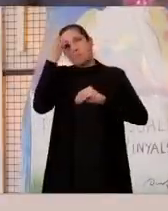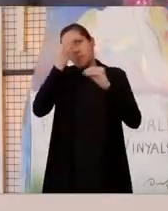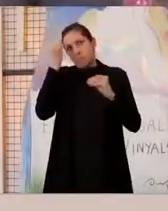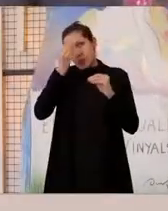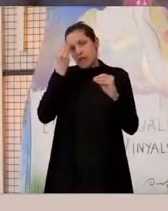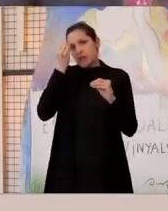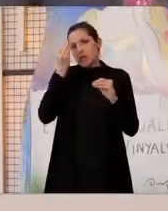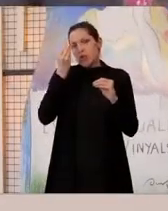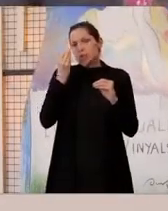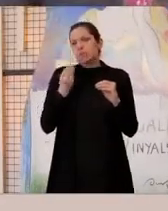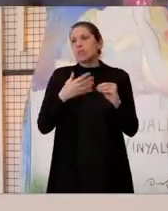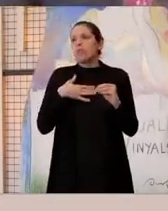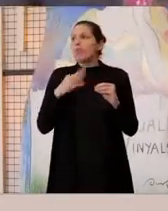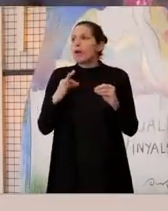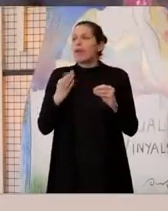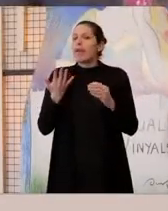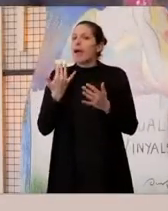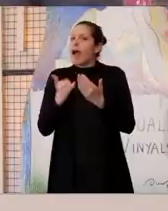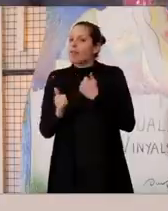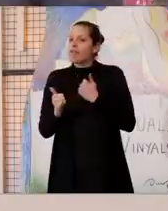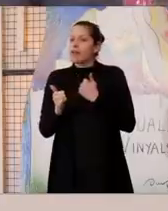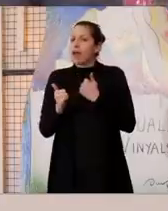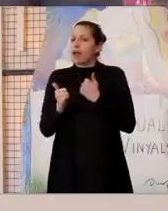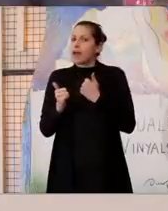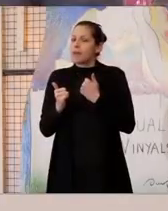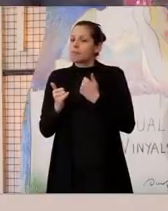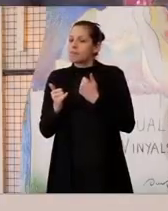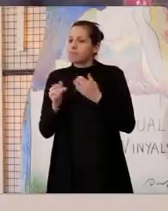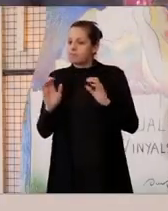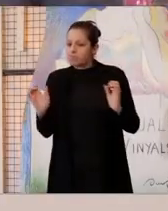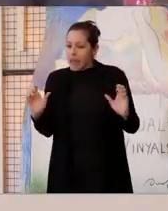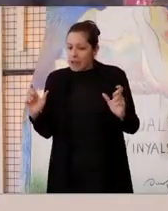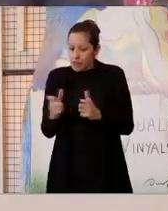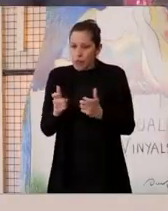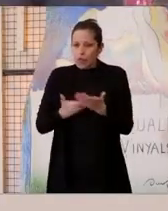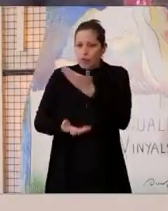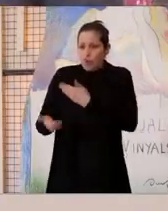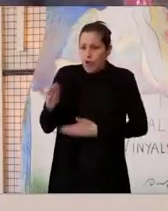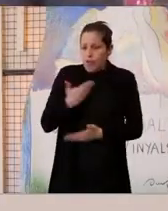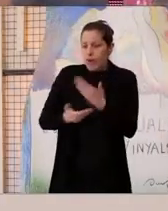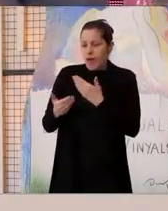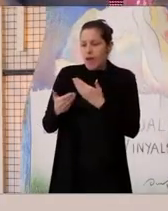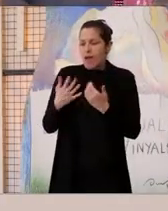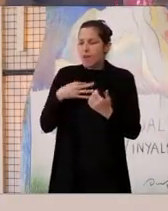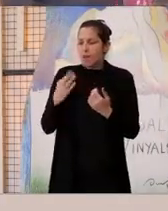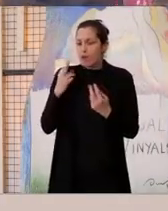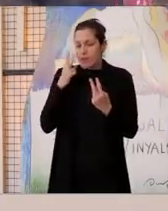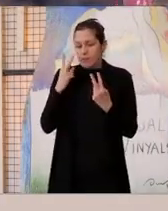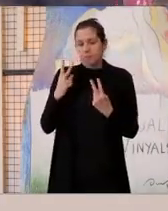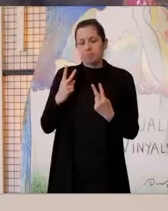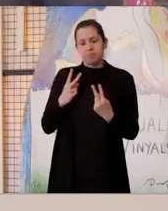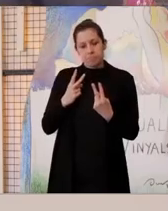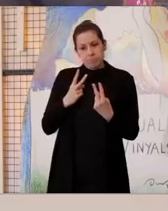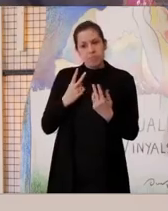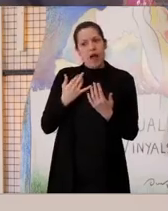verán los puntos fuertes positivos de la evolución española Y entonces Cuanto más buena relaciones haya